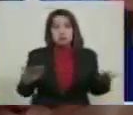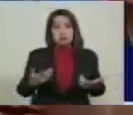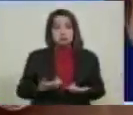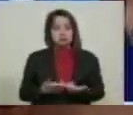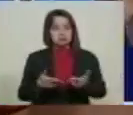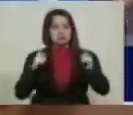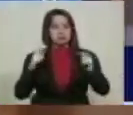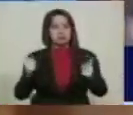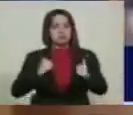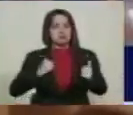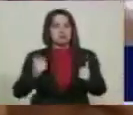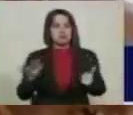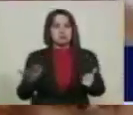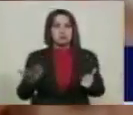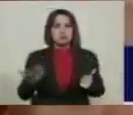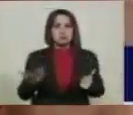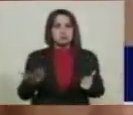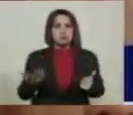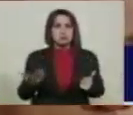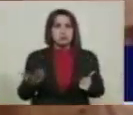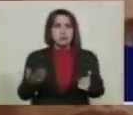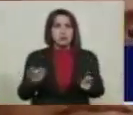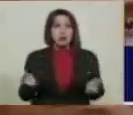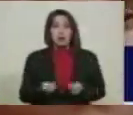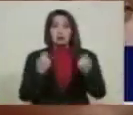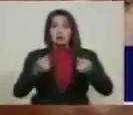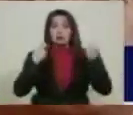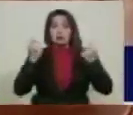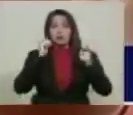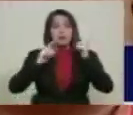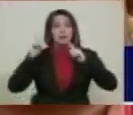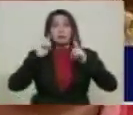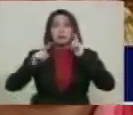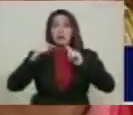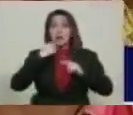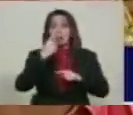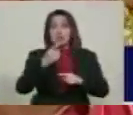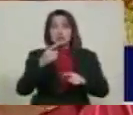Una campaña mundial se desata sobre Venezuela.